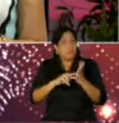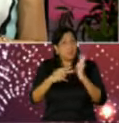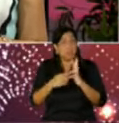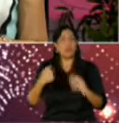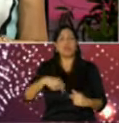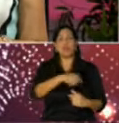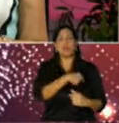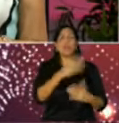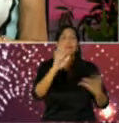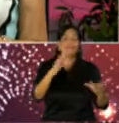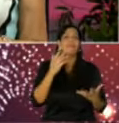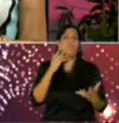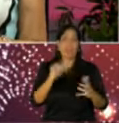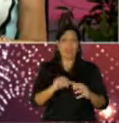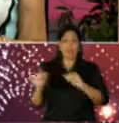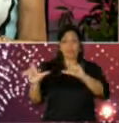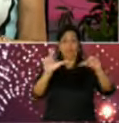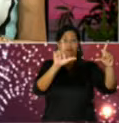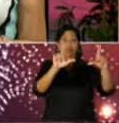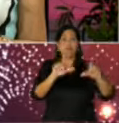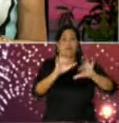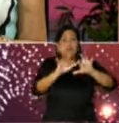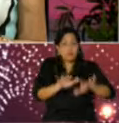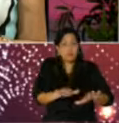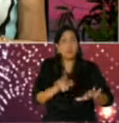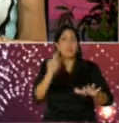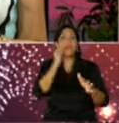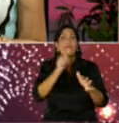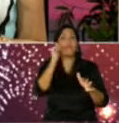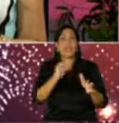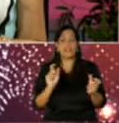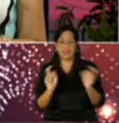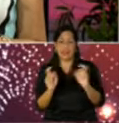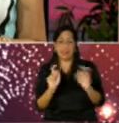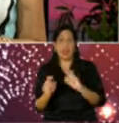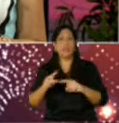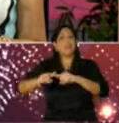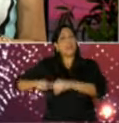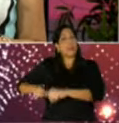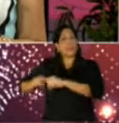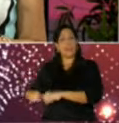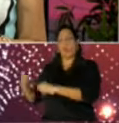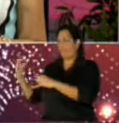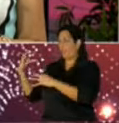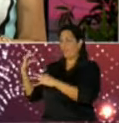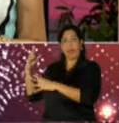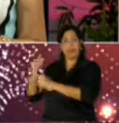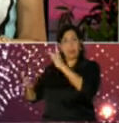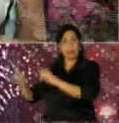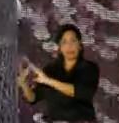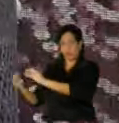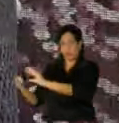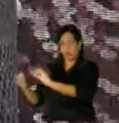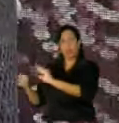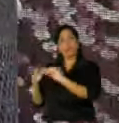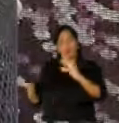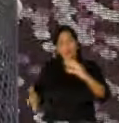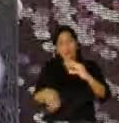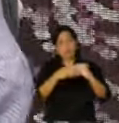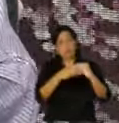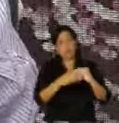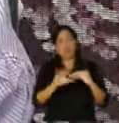feedback, el dashboard va a ser algo que va a irse modificando el tipo de variables según el feedback que recibamos del país. Así que vamos a